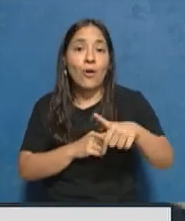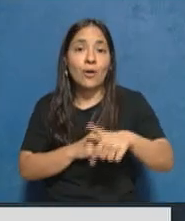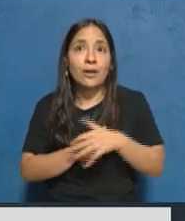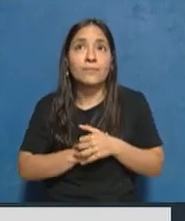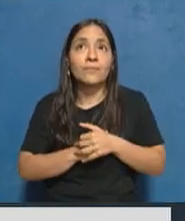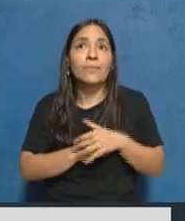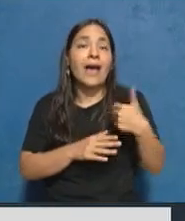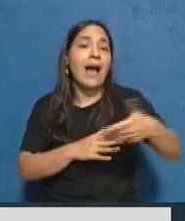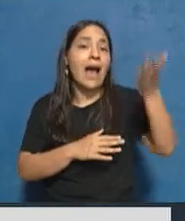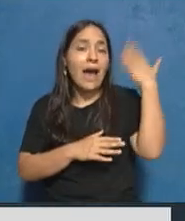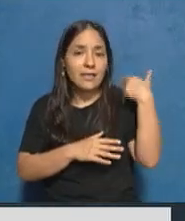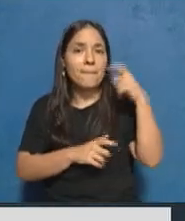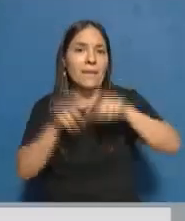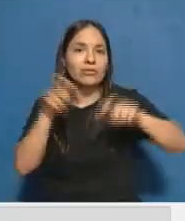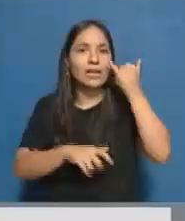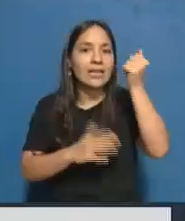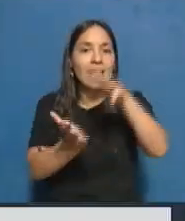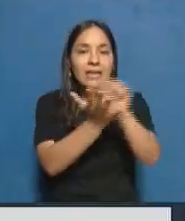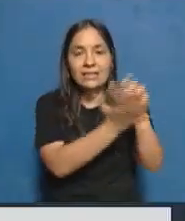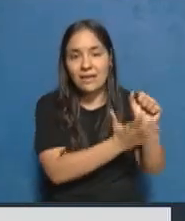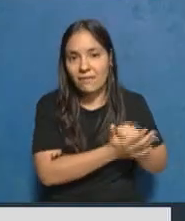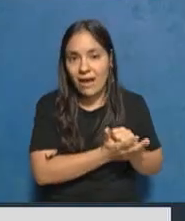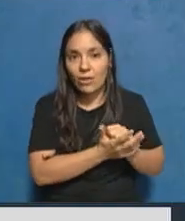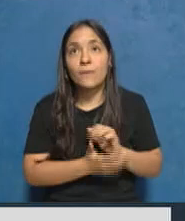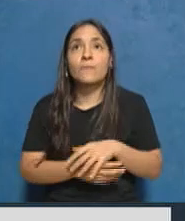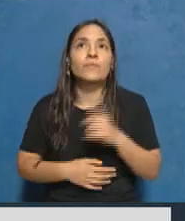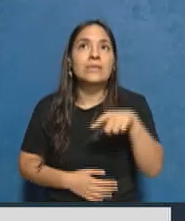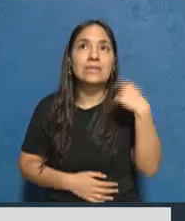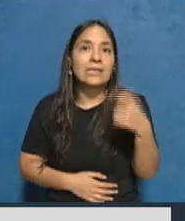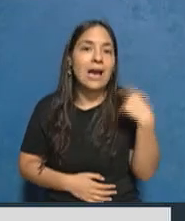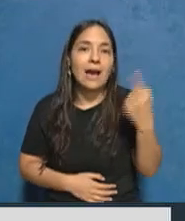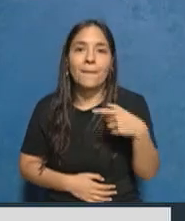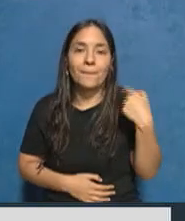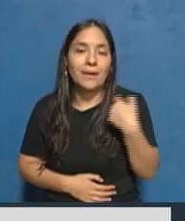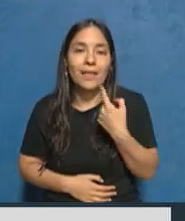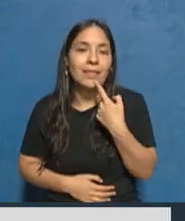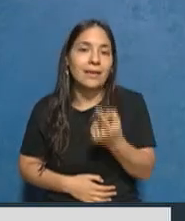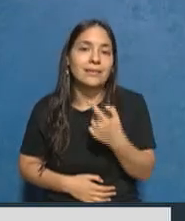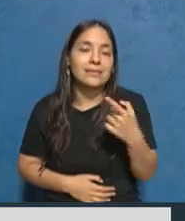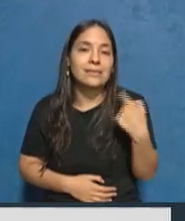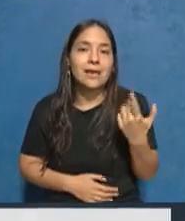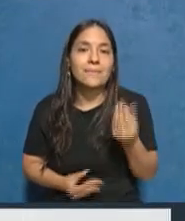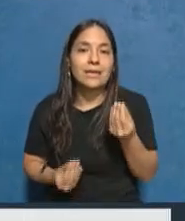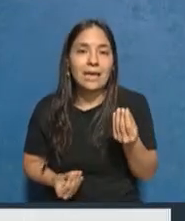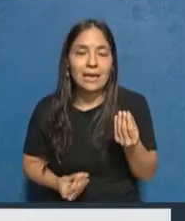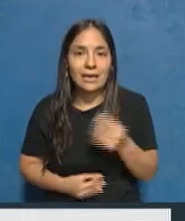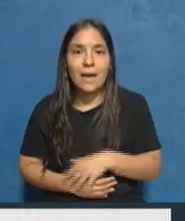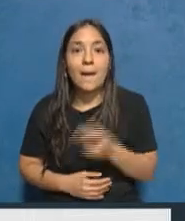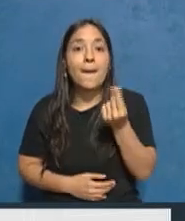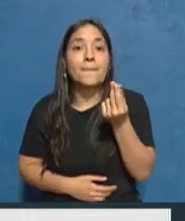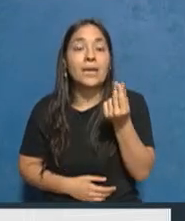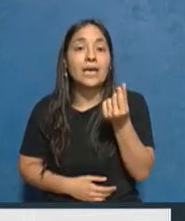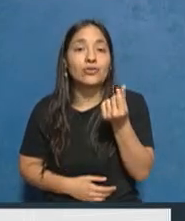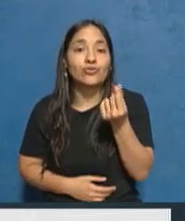había, digamos, gente que había reservado. Siempre nos han tildado o se tilda, los precios